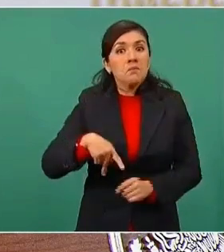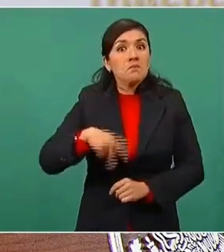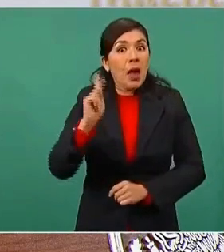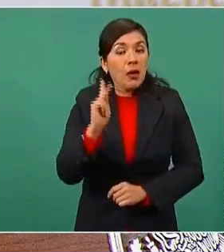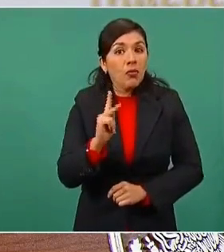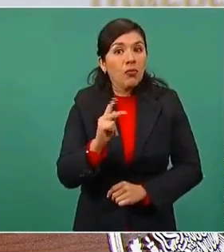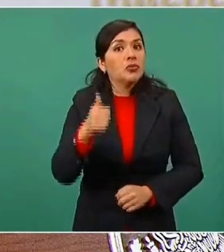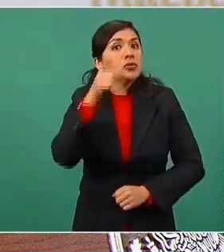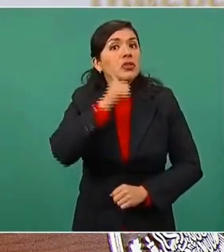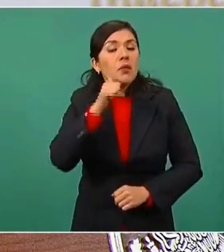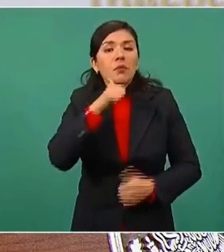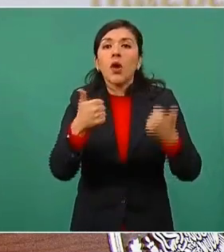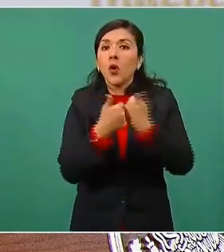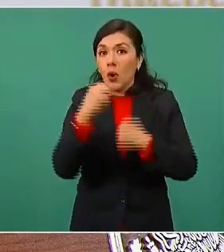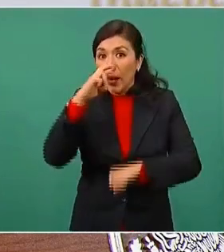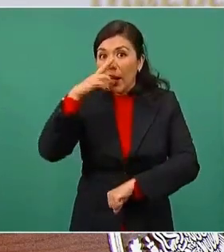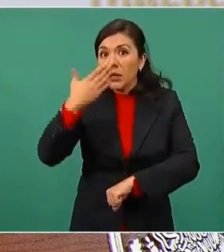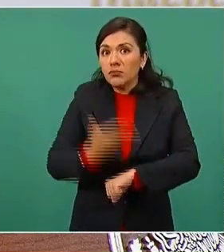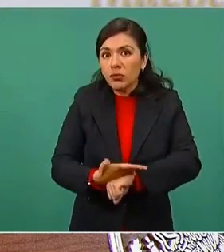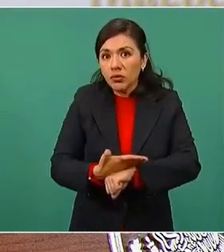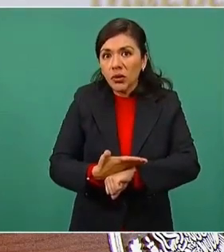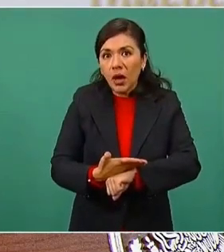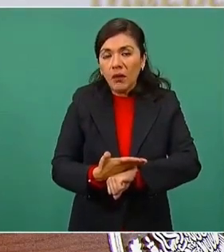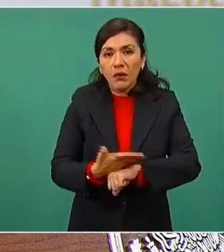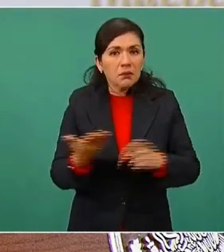Yo diría responsable,